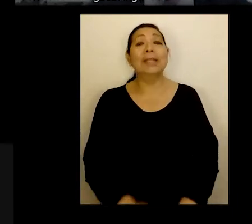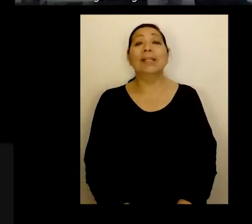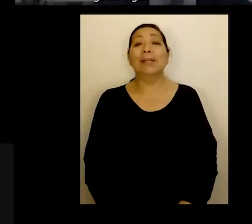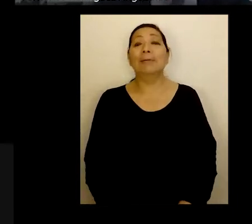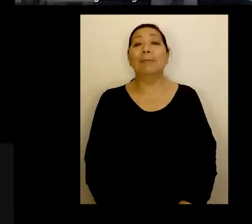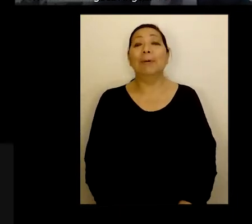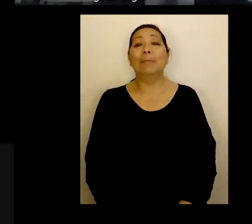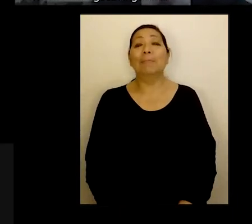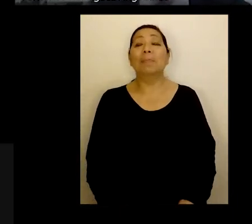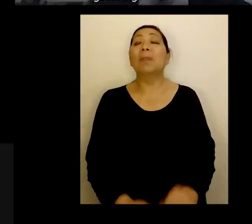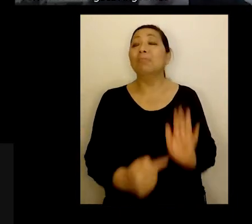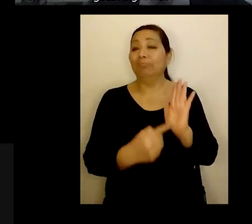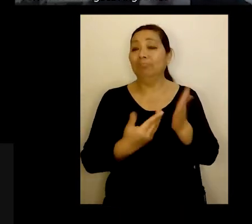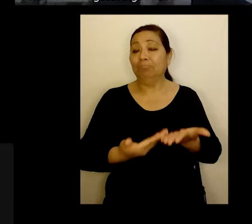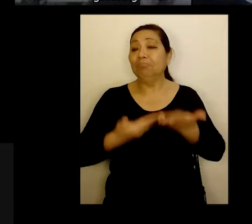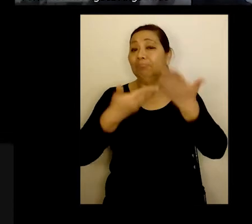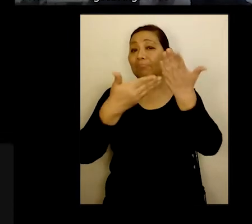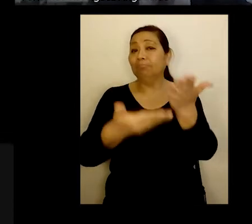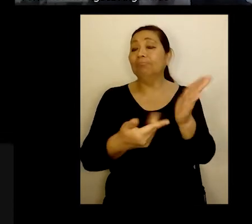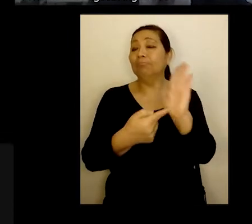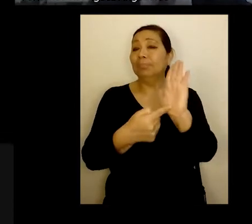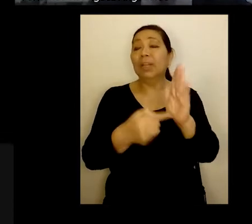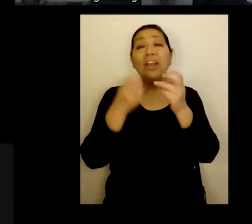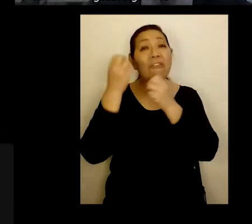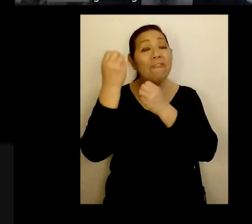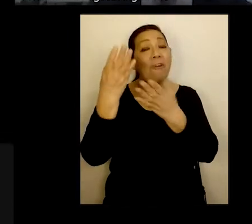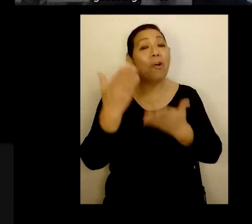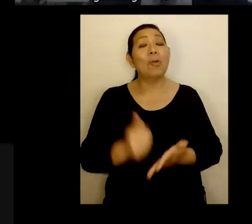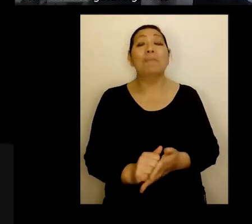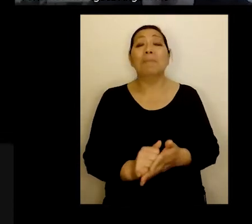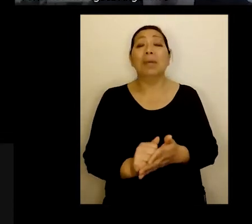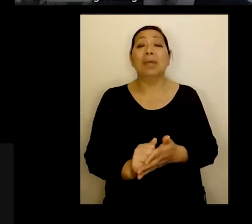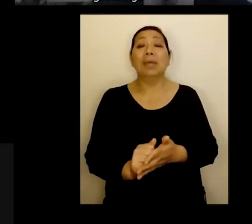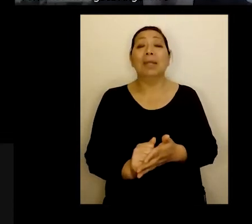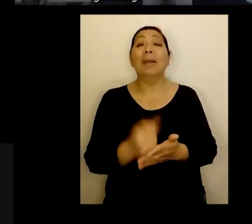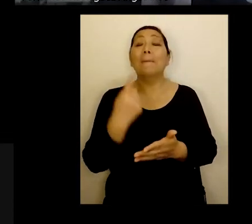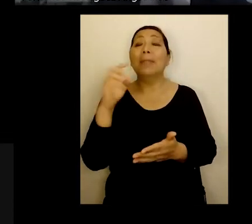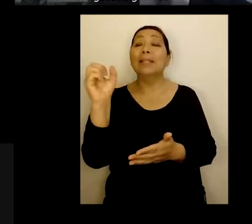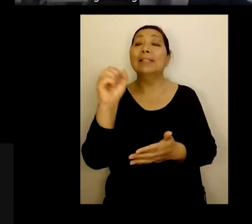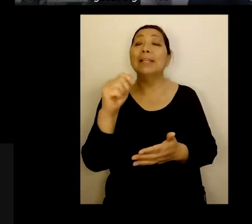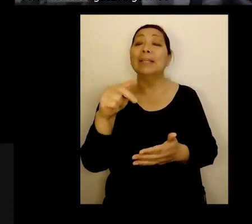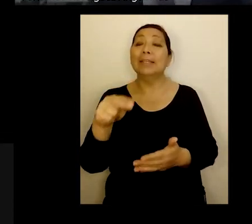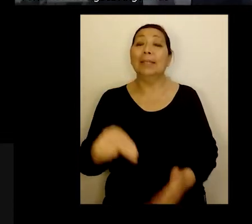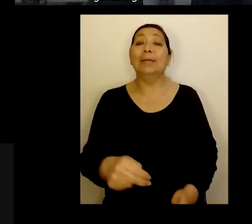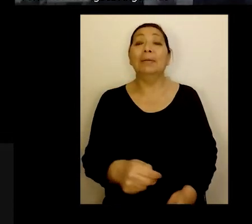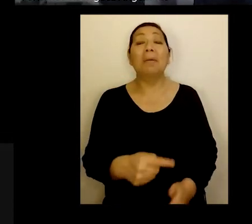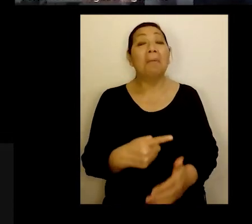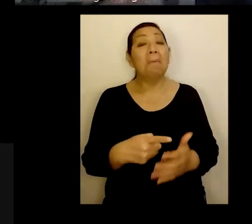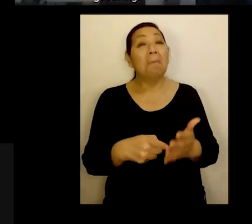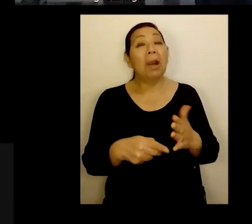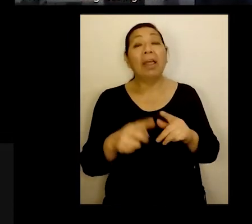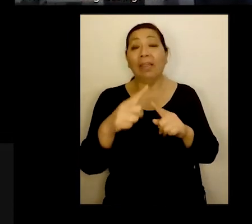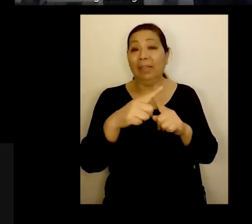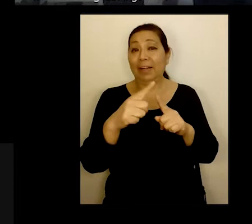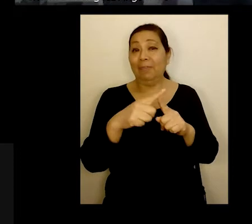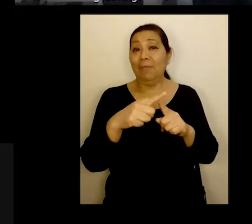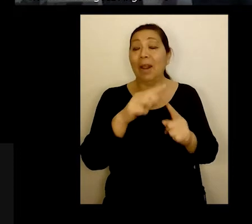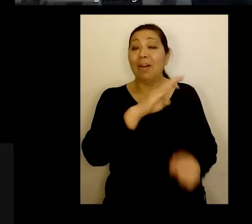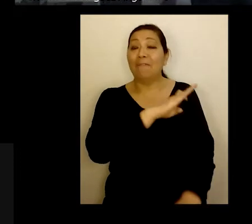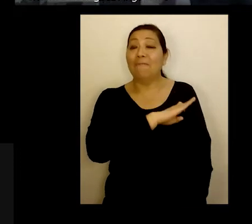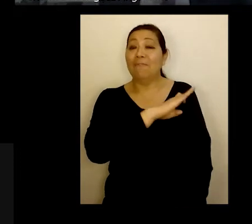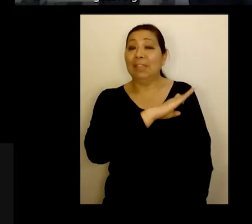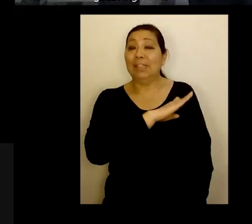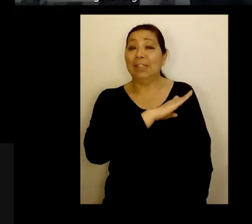administrativo presentamos un informe de Ernst & Young. Finalmente el tribunal